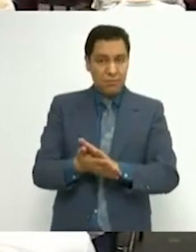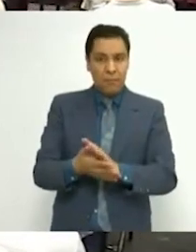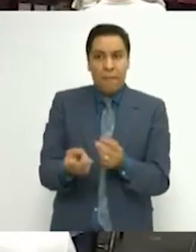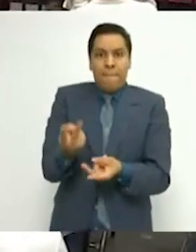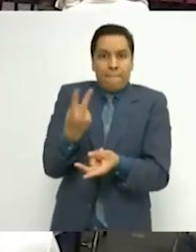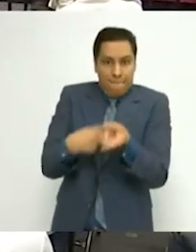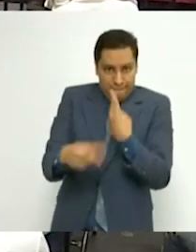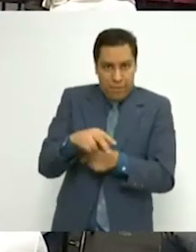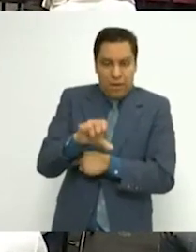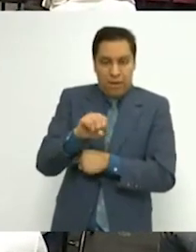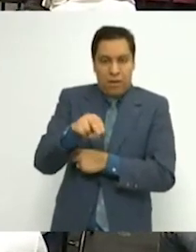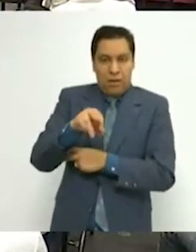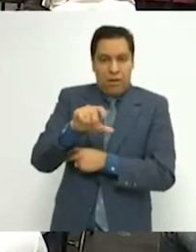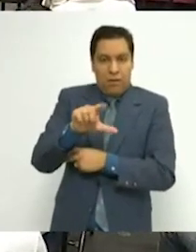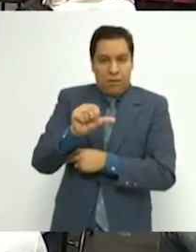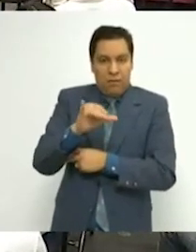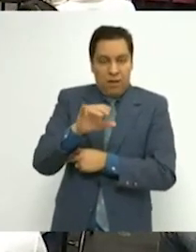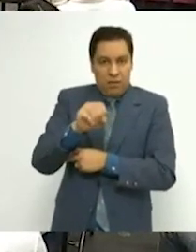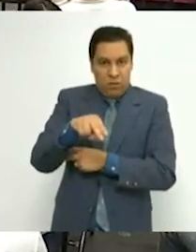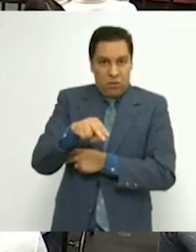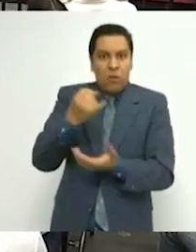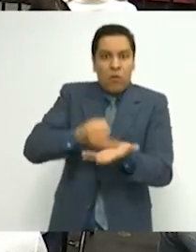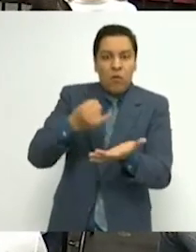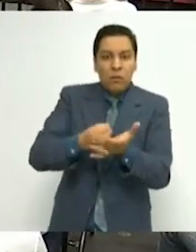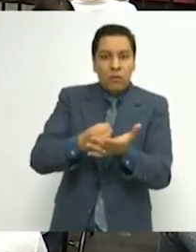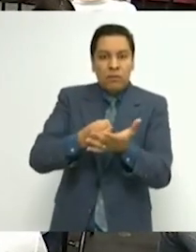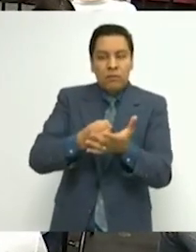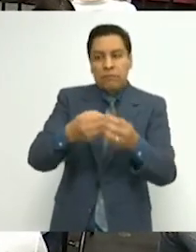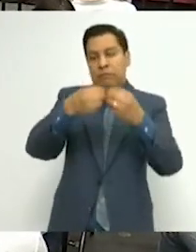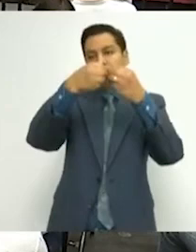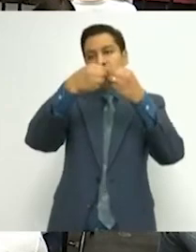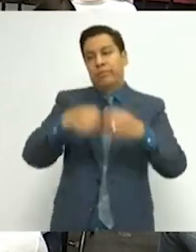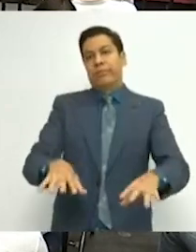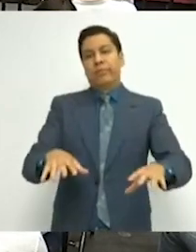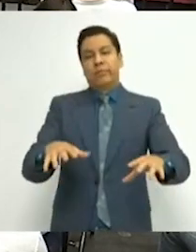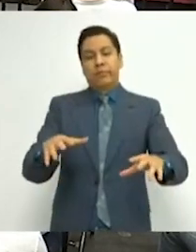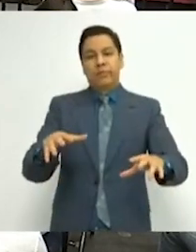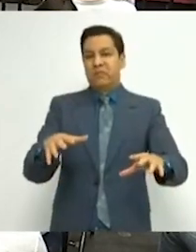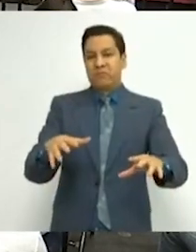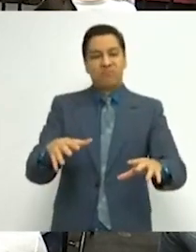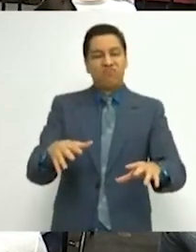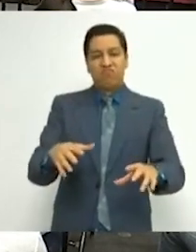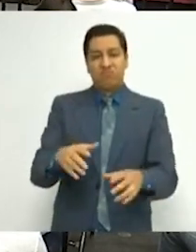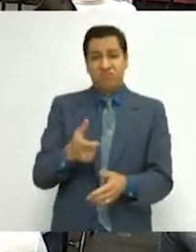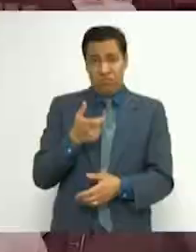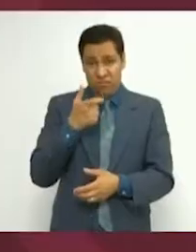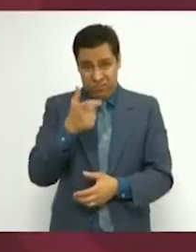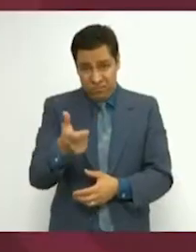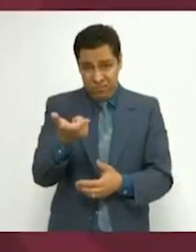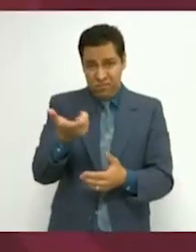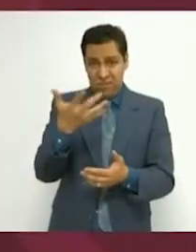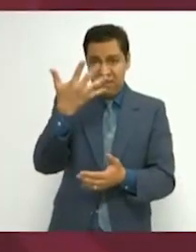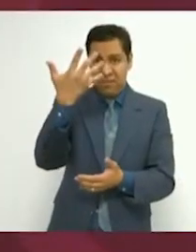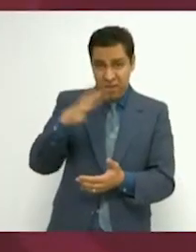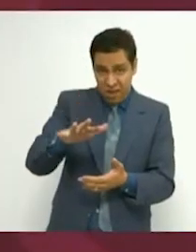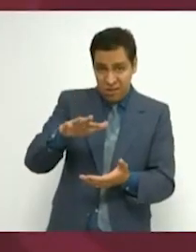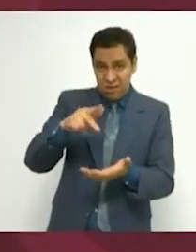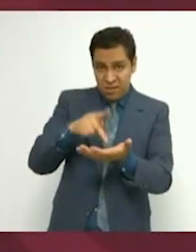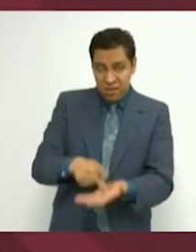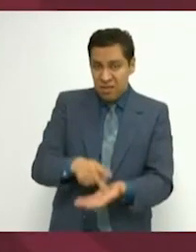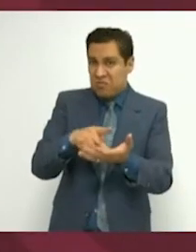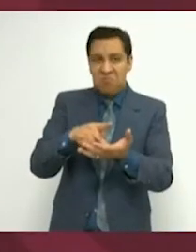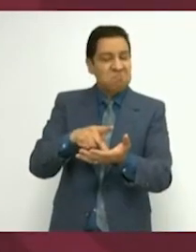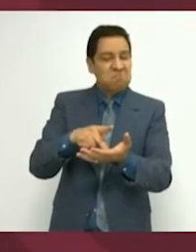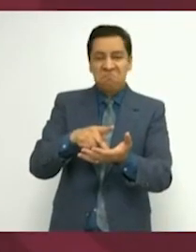inflación y ahora se nos cayó y nos alcanza para